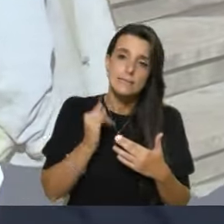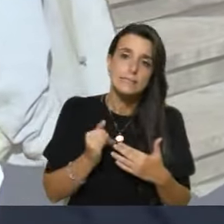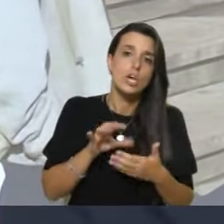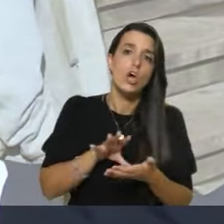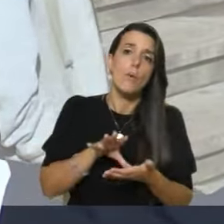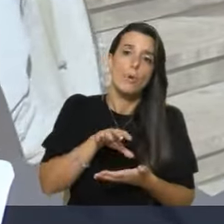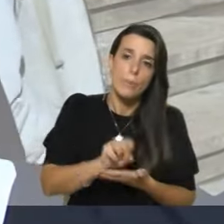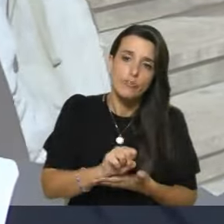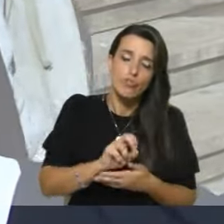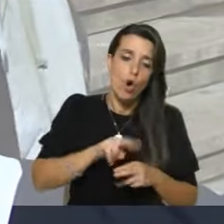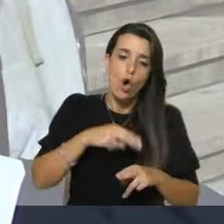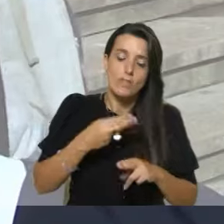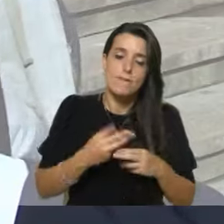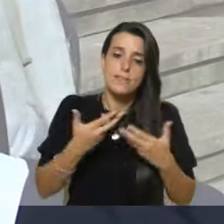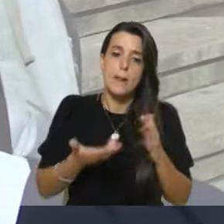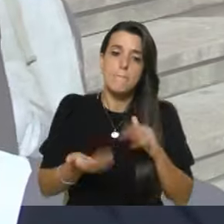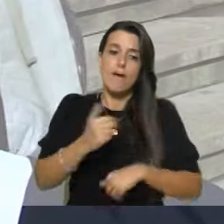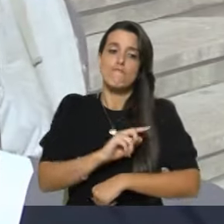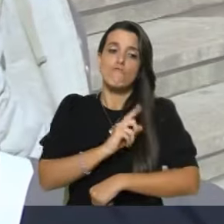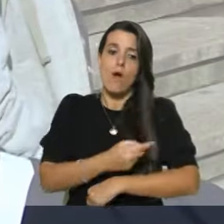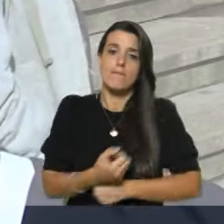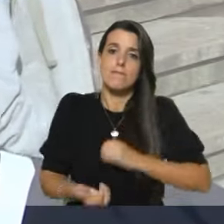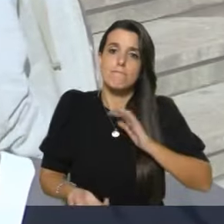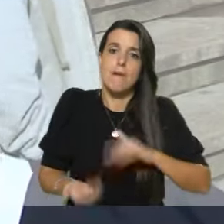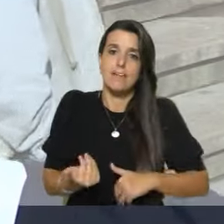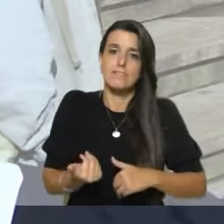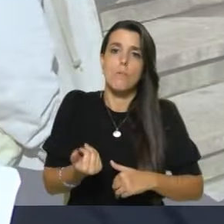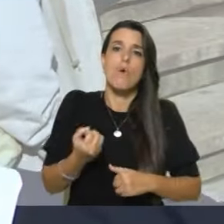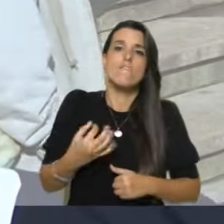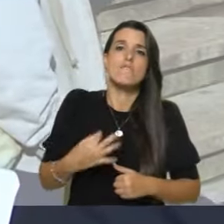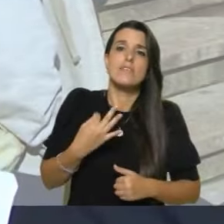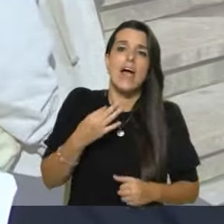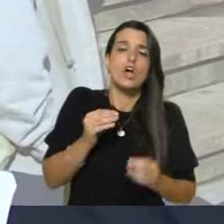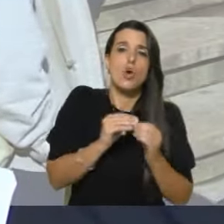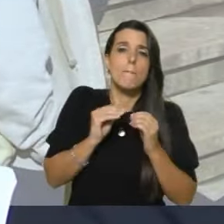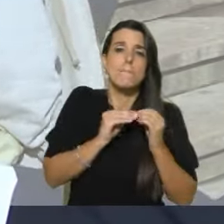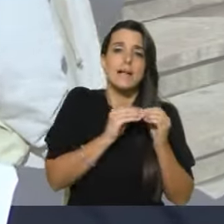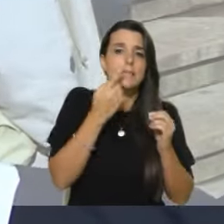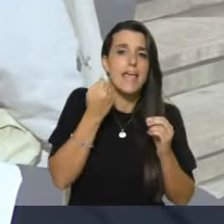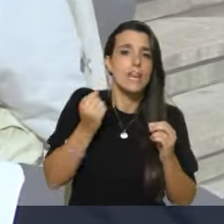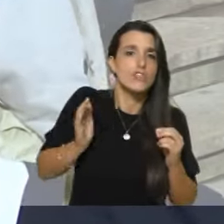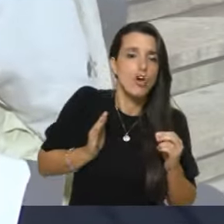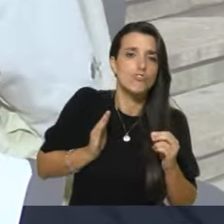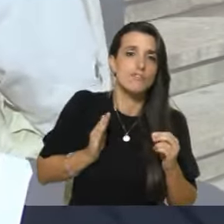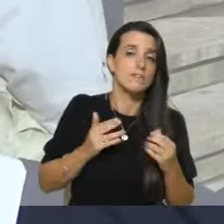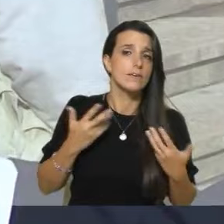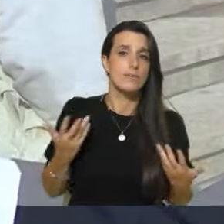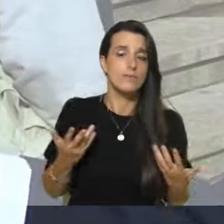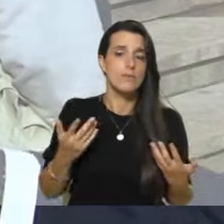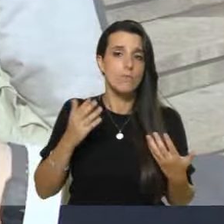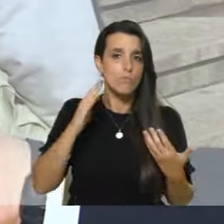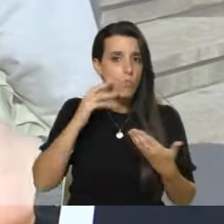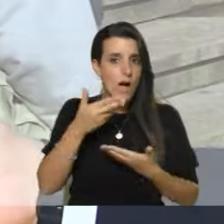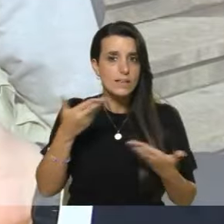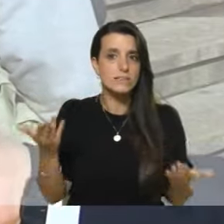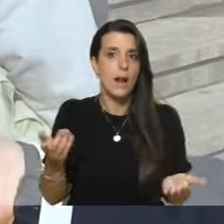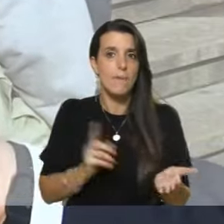compromiso, fortalecemos el compromiso con lo que fue la vida de tantas compañeras y compañeros, y se demuestra además